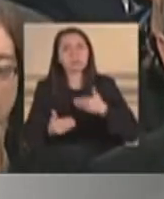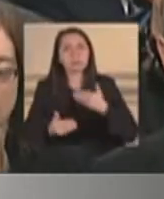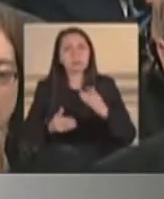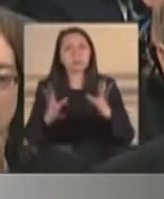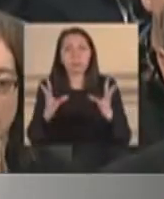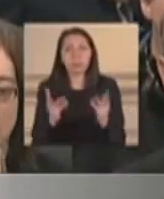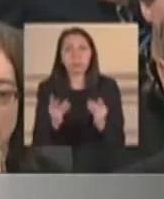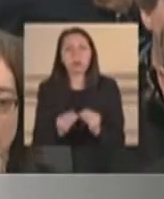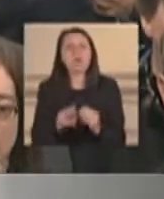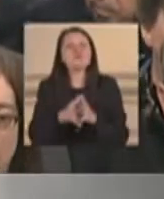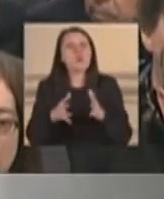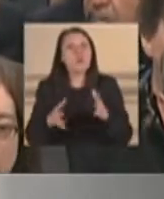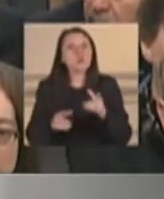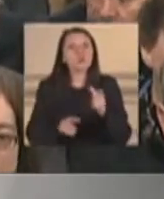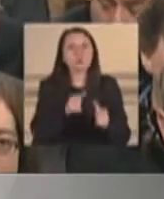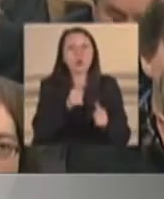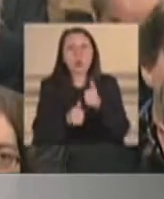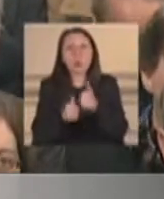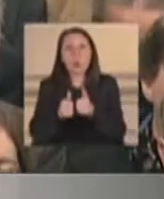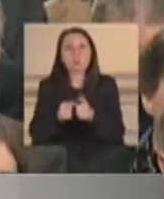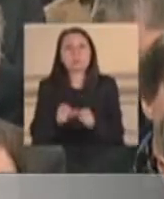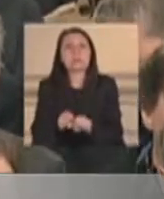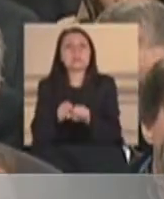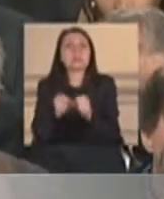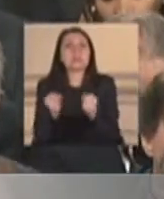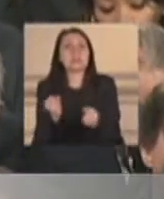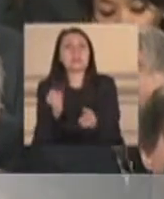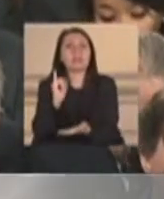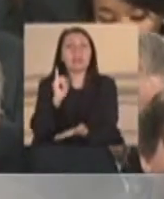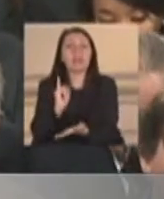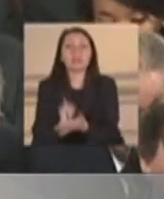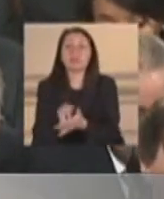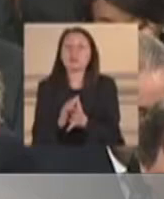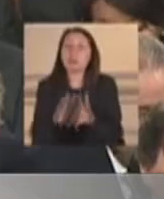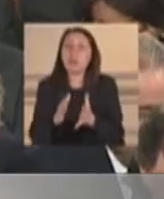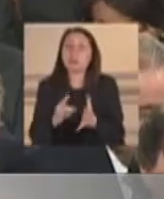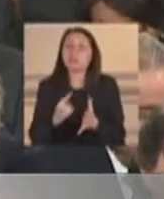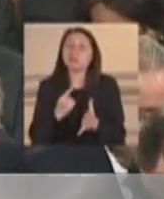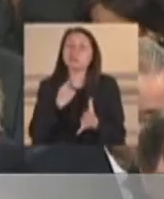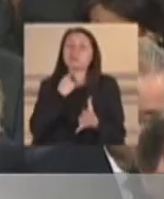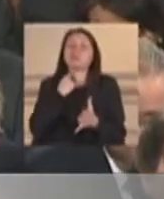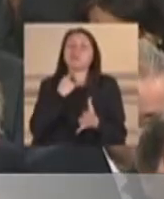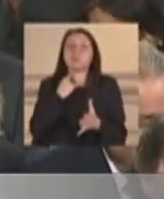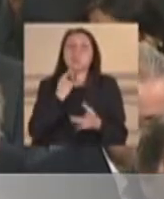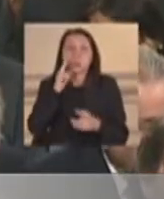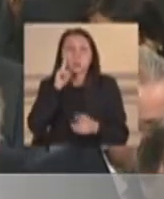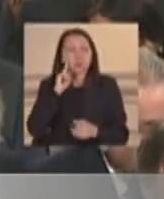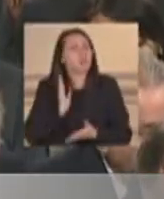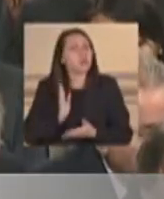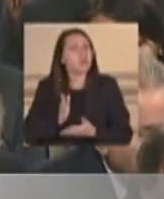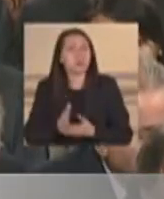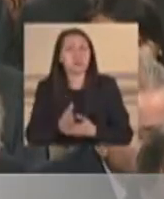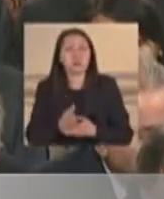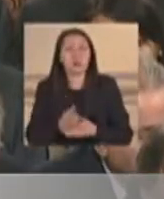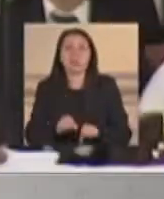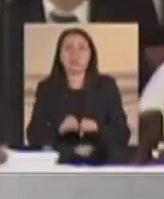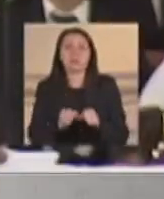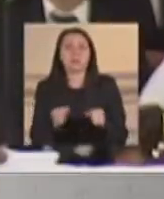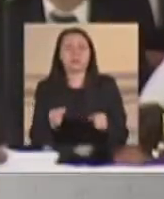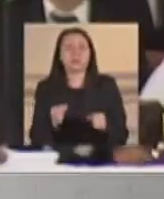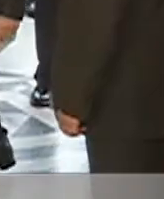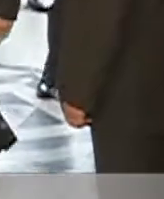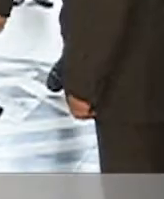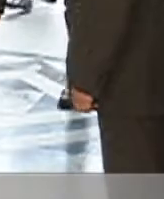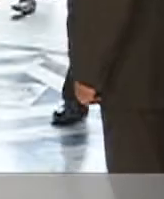el concurso de muchos, el quiebre institucional que tanto nos dañó y nos sigue dañando a unos y